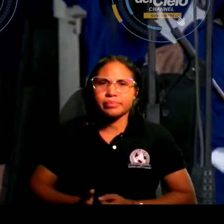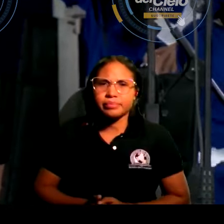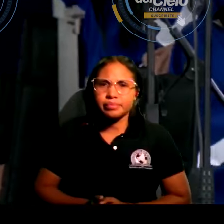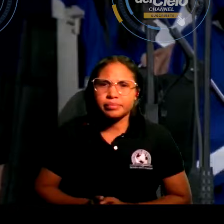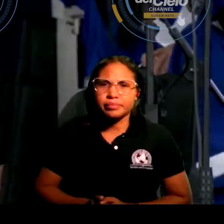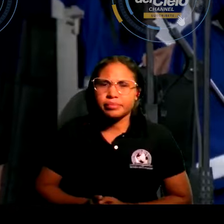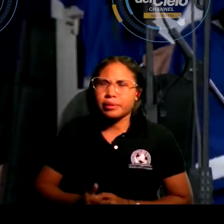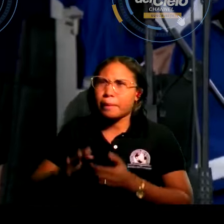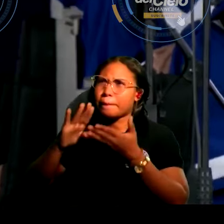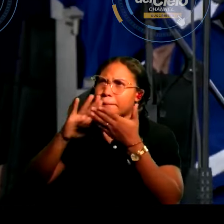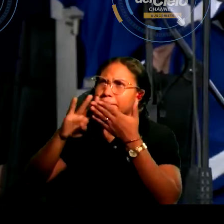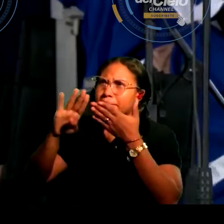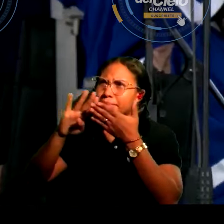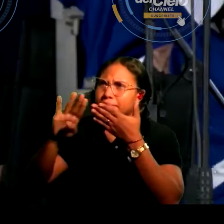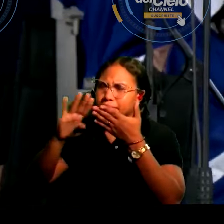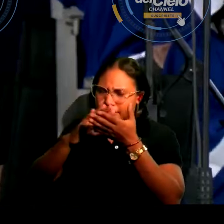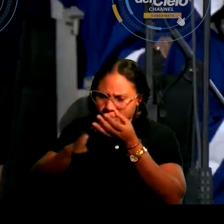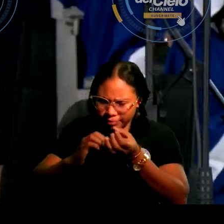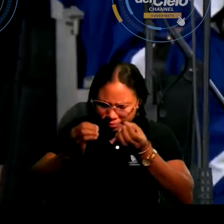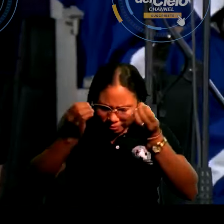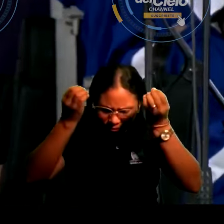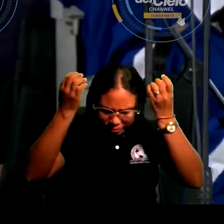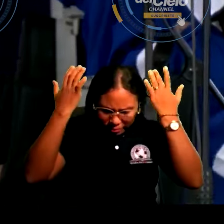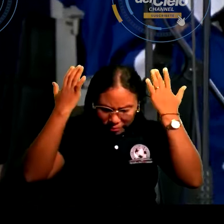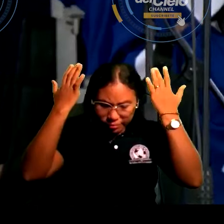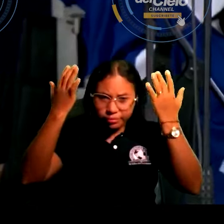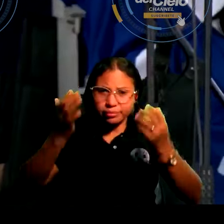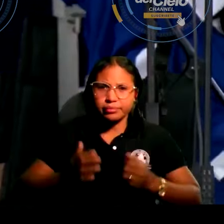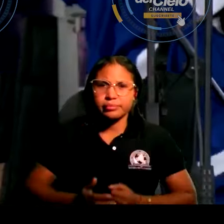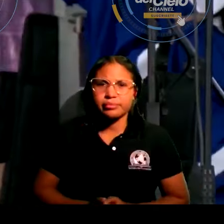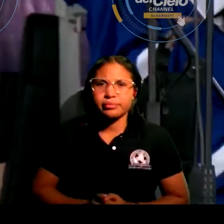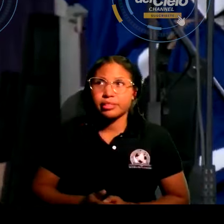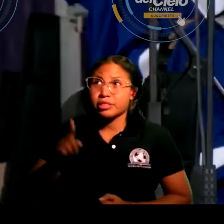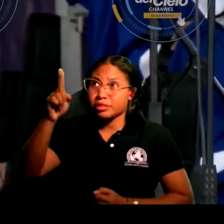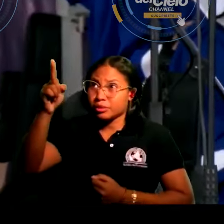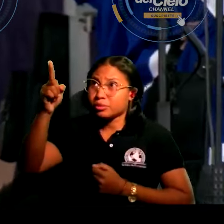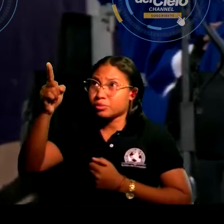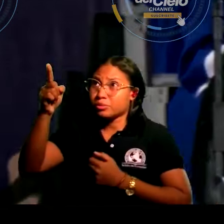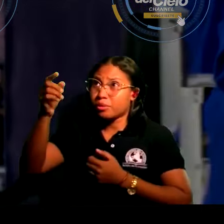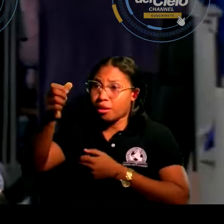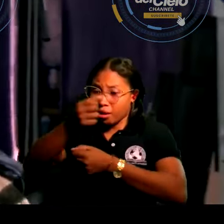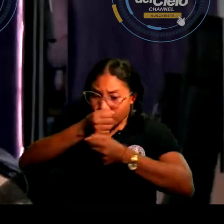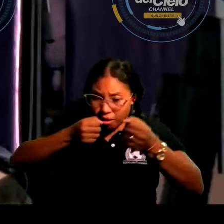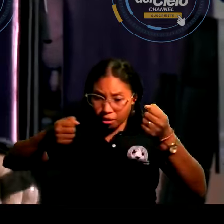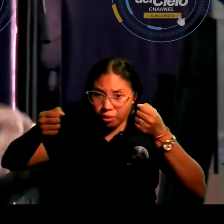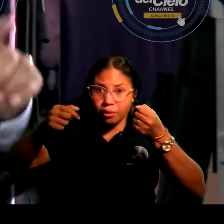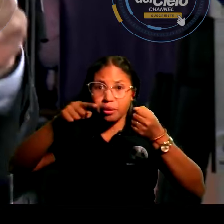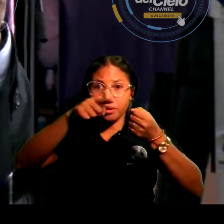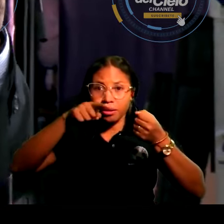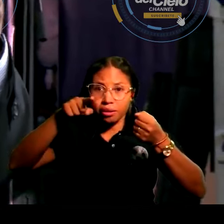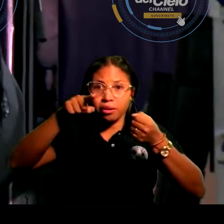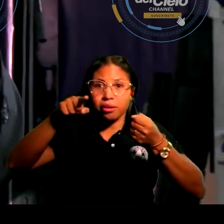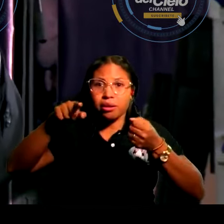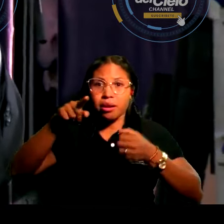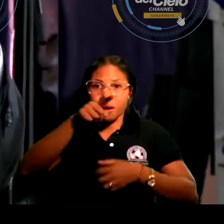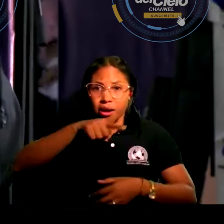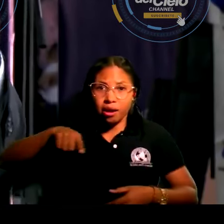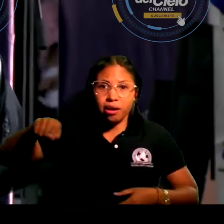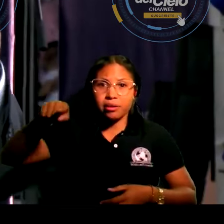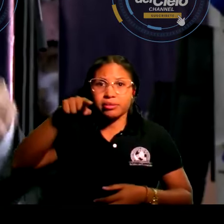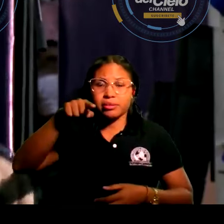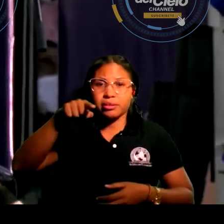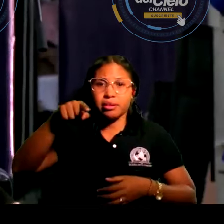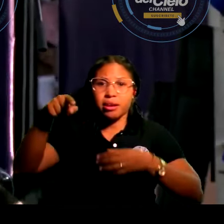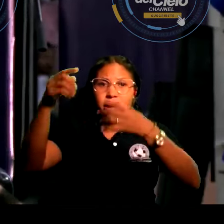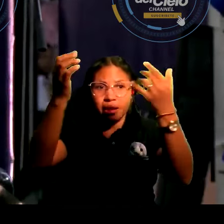Perdóname. Si usted lo hace ahora, allá donde usted está, ahí está la